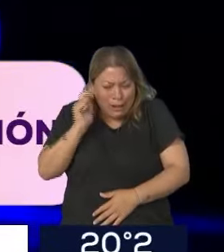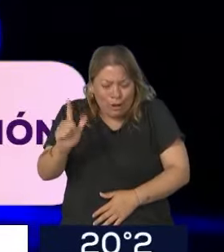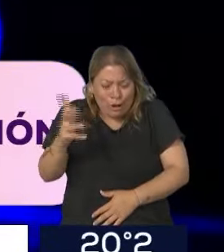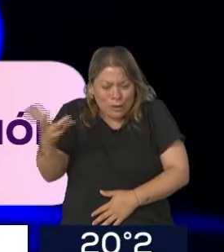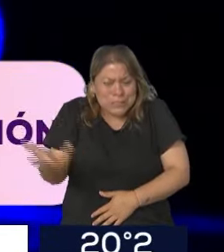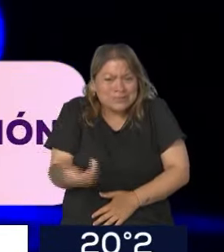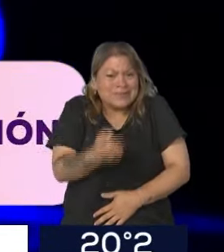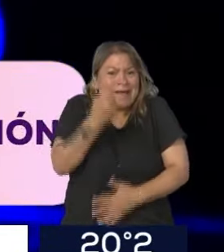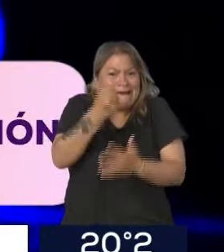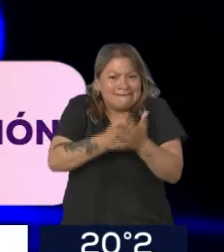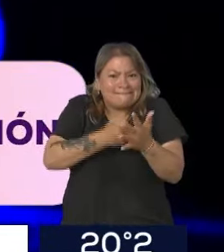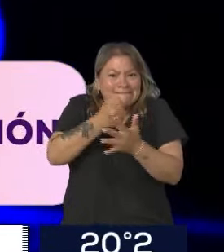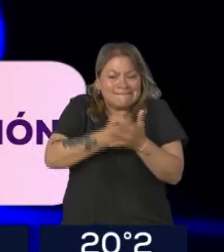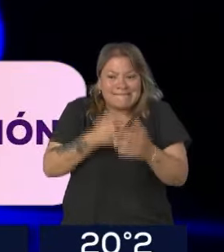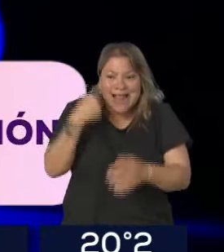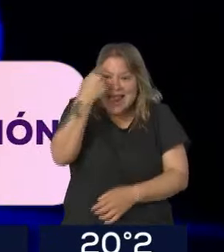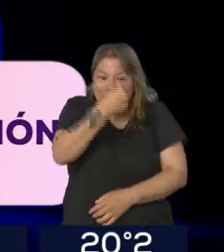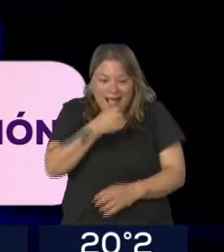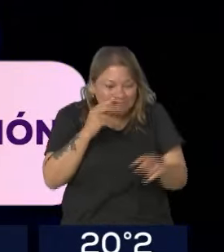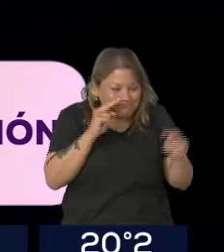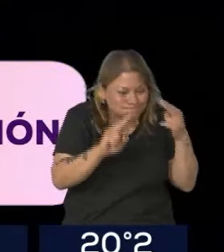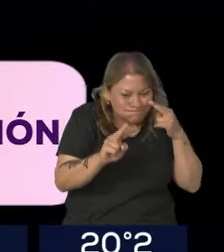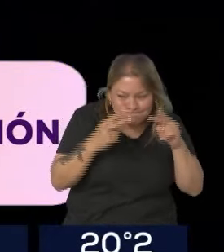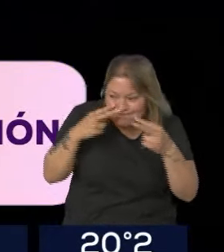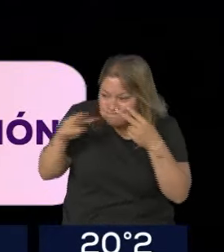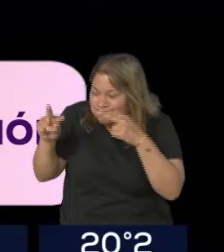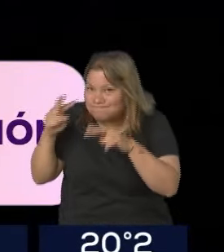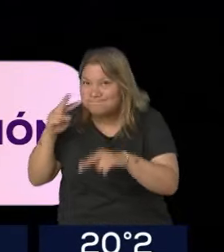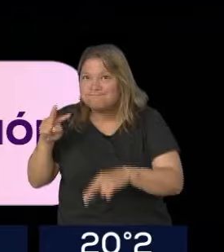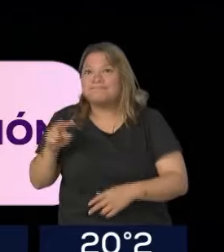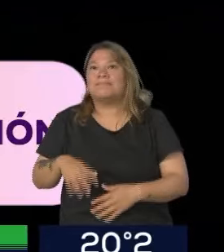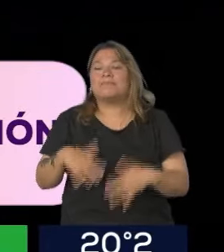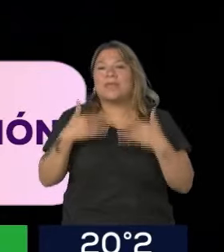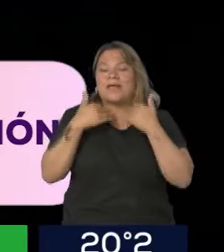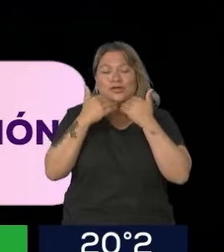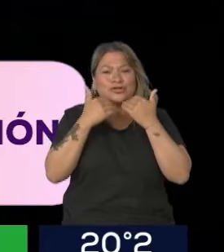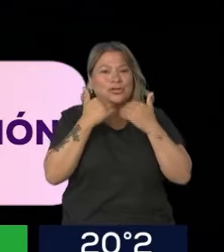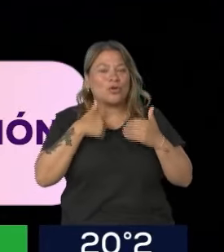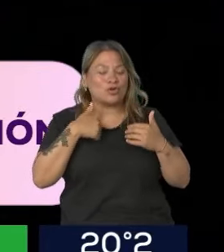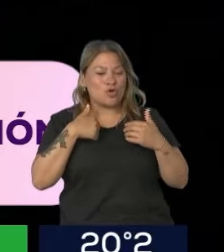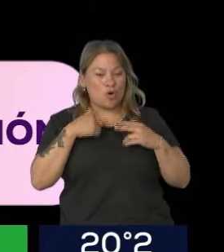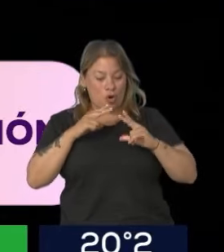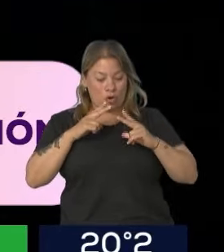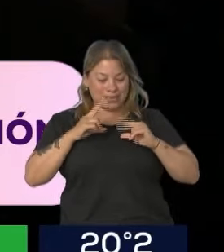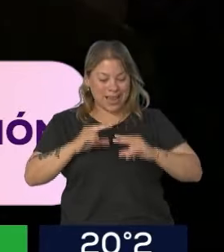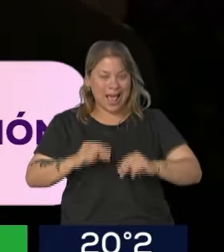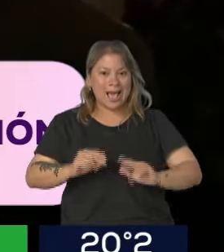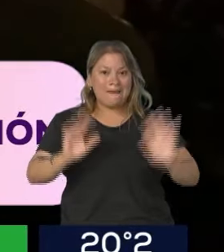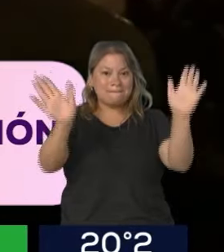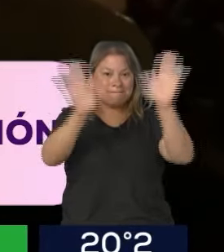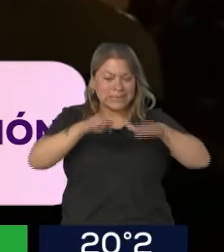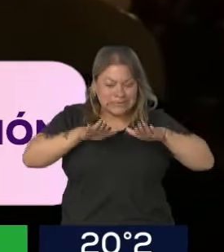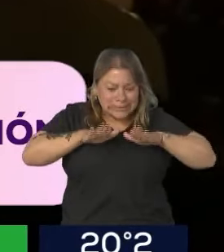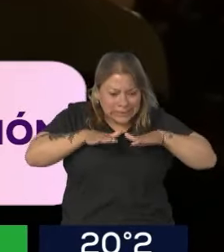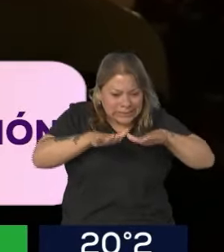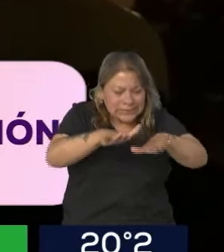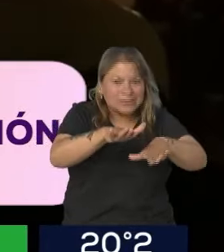conseguí. Verle las caritas. Bueno, ¿sabes, Luciana, lo que es cuando yo hago un traje y se los traigo y